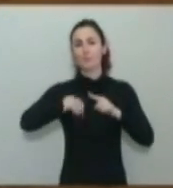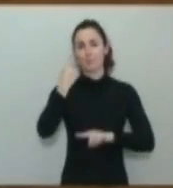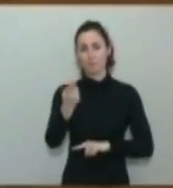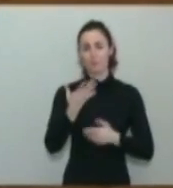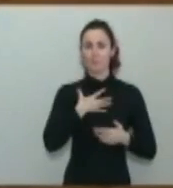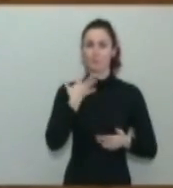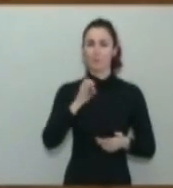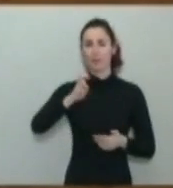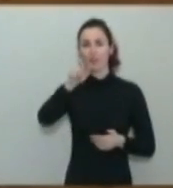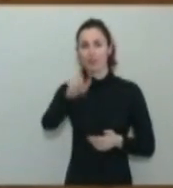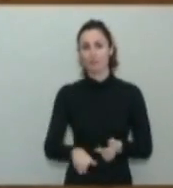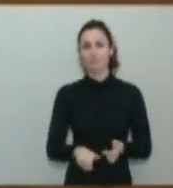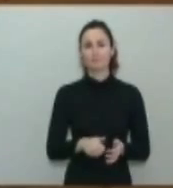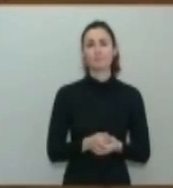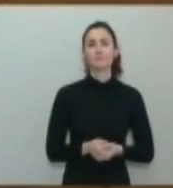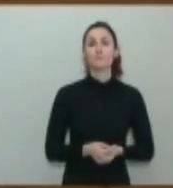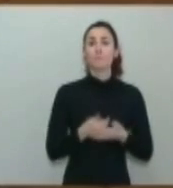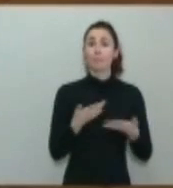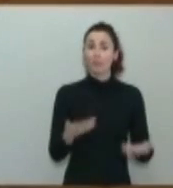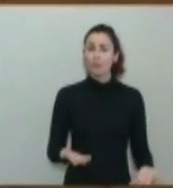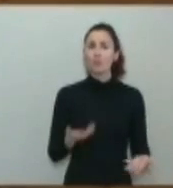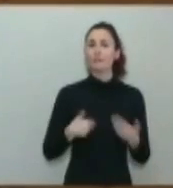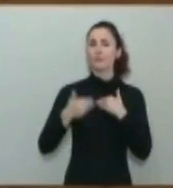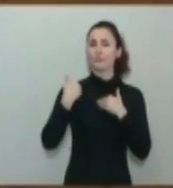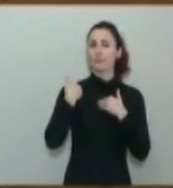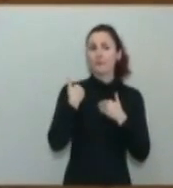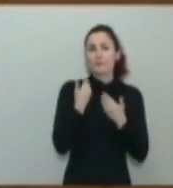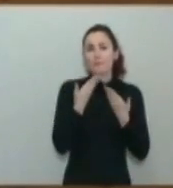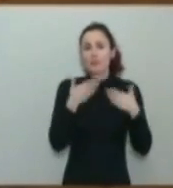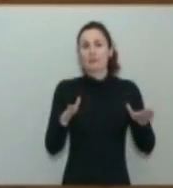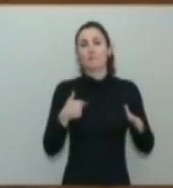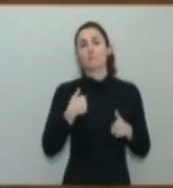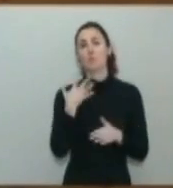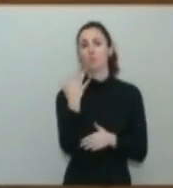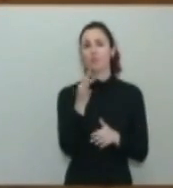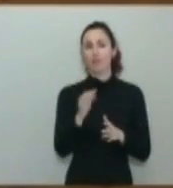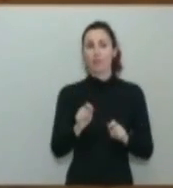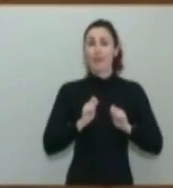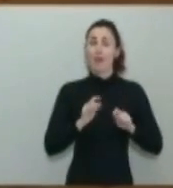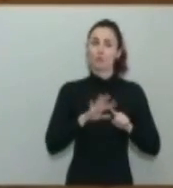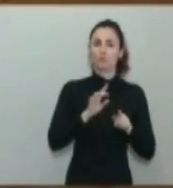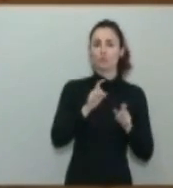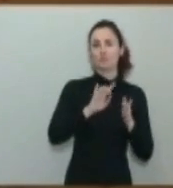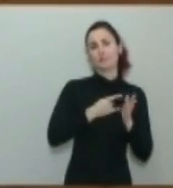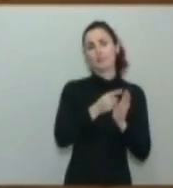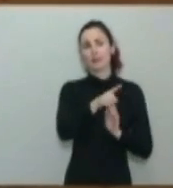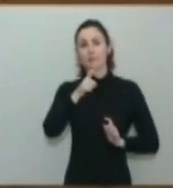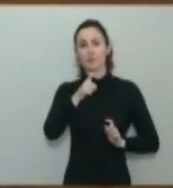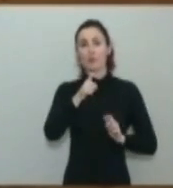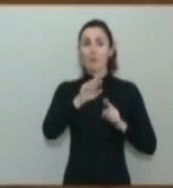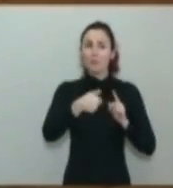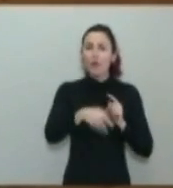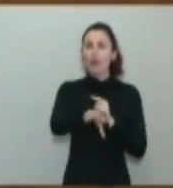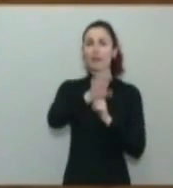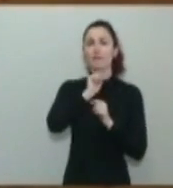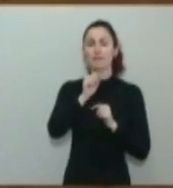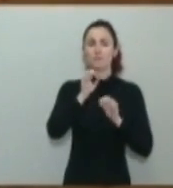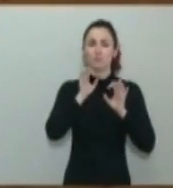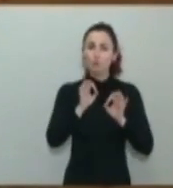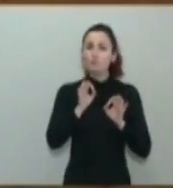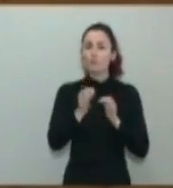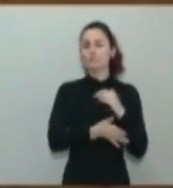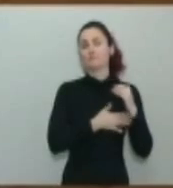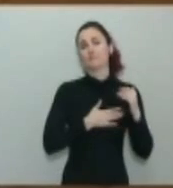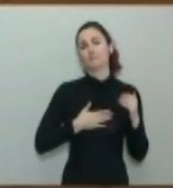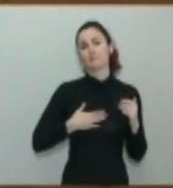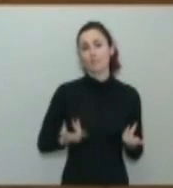reutilizables. No obstante lo anterior, y a pesar de las ventajas que este sistema alternativo posee y que por ello entendemos que lo hace deseable, desde